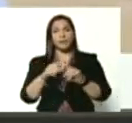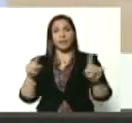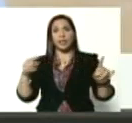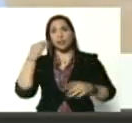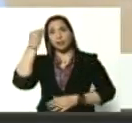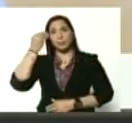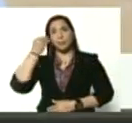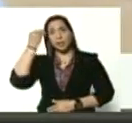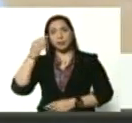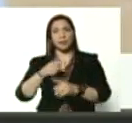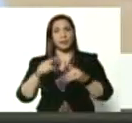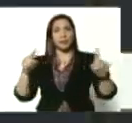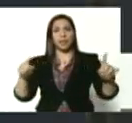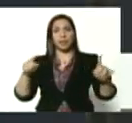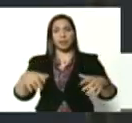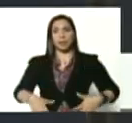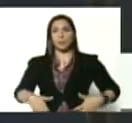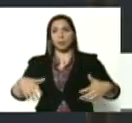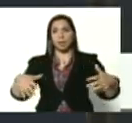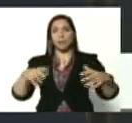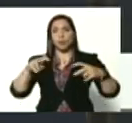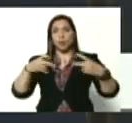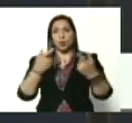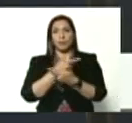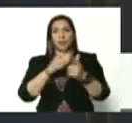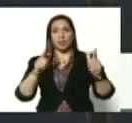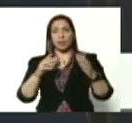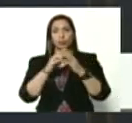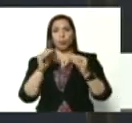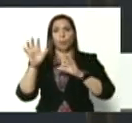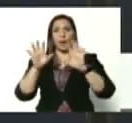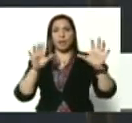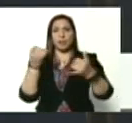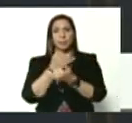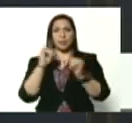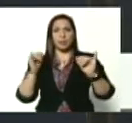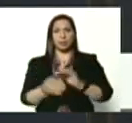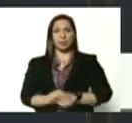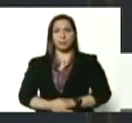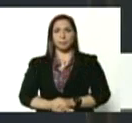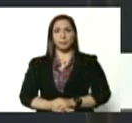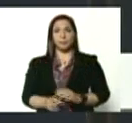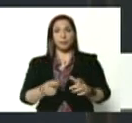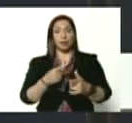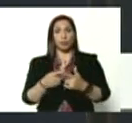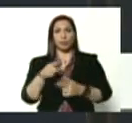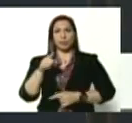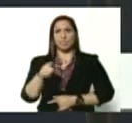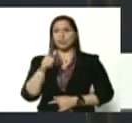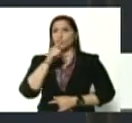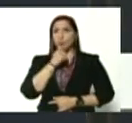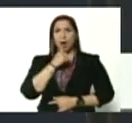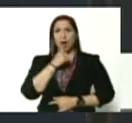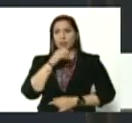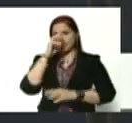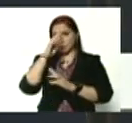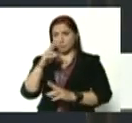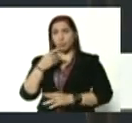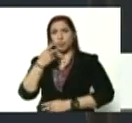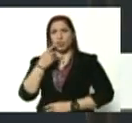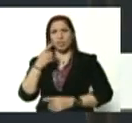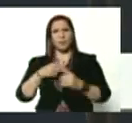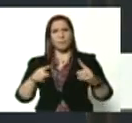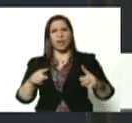políticamente al capitalismo neoliberal y de todo país independiente esta intolerancia política es para